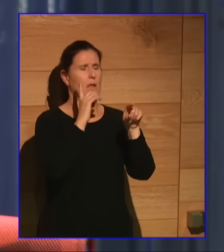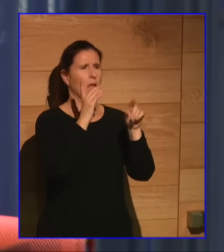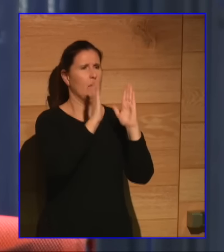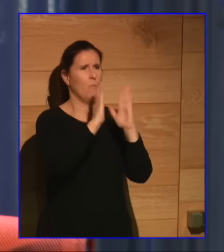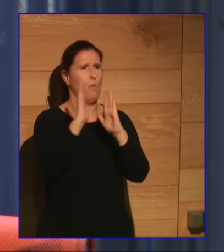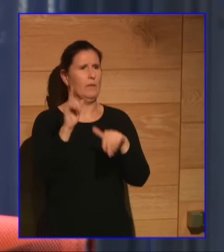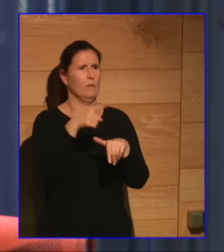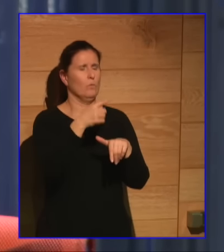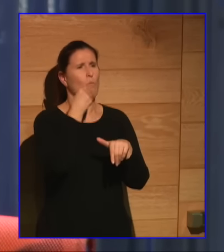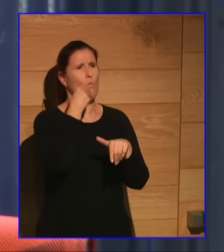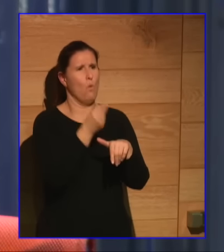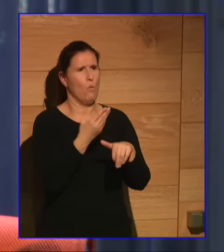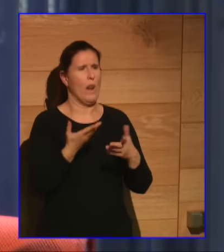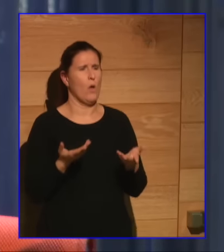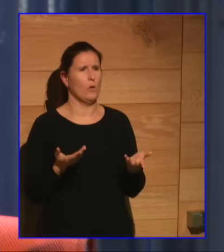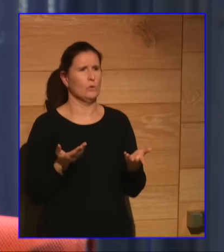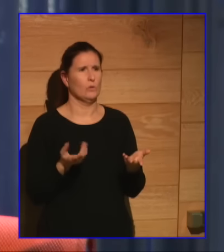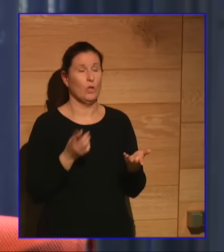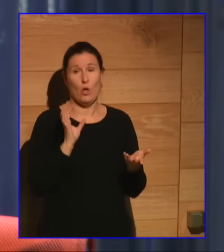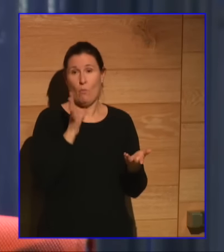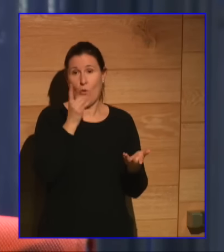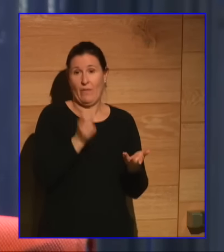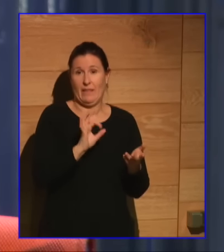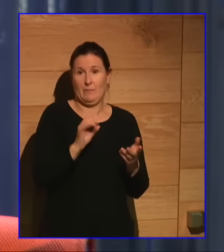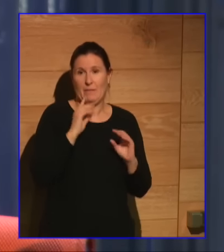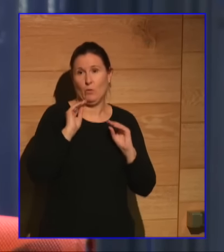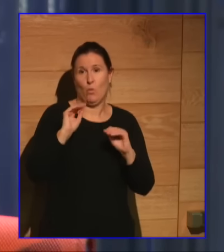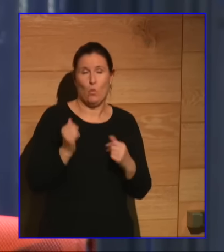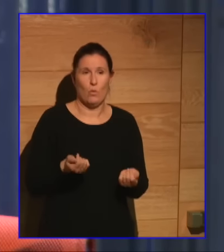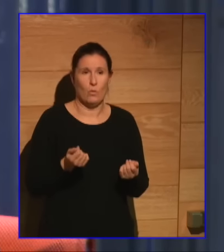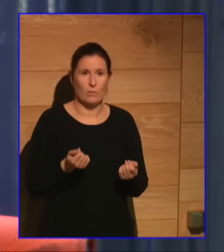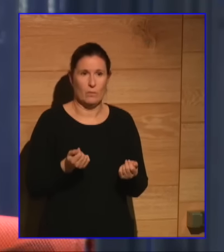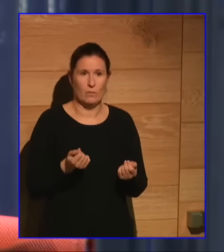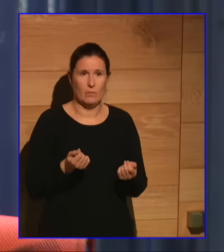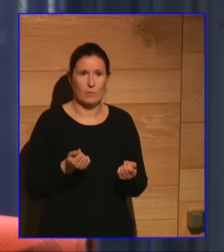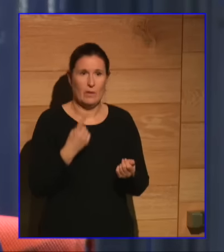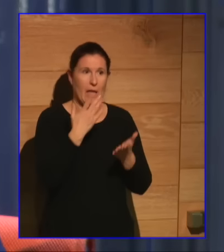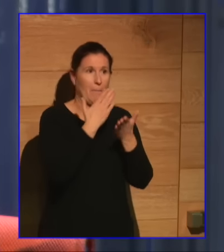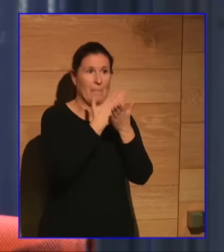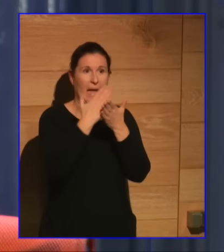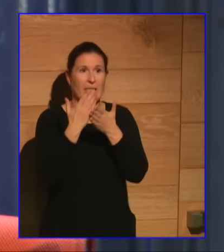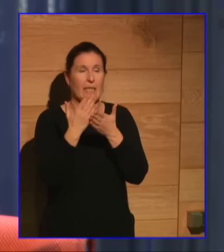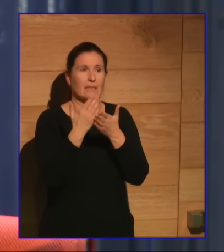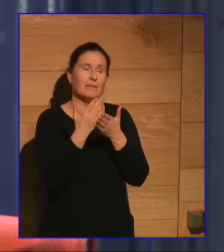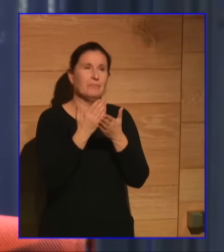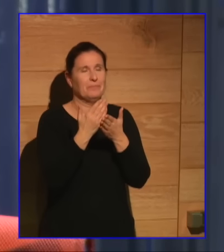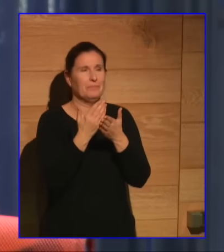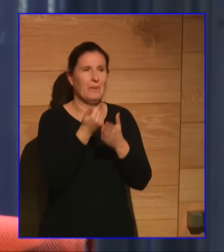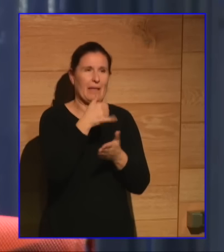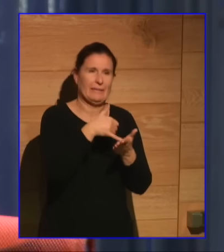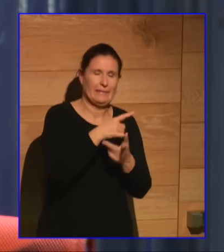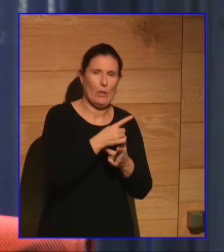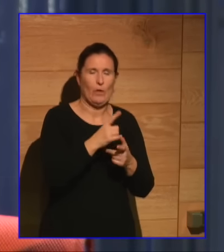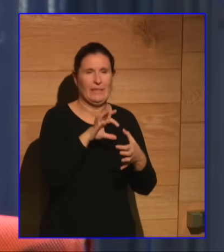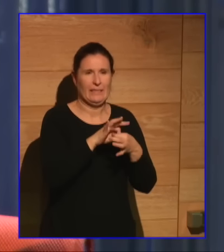están muy, muy, muy, muy bien. Claro, porque es Spielberg. Dos películas son. Hay partes que son más sentimentaloides, hay otras